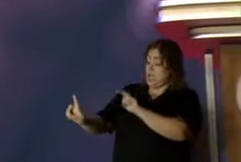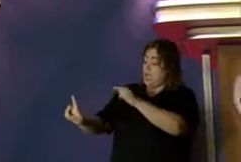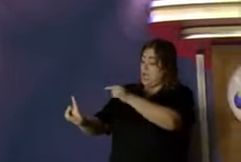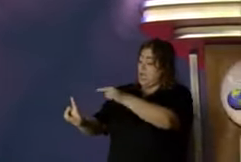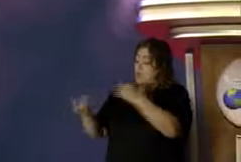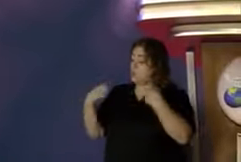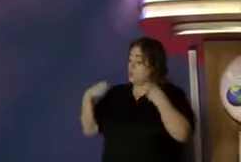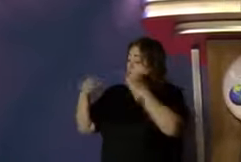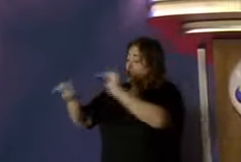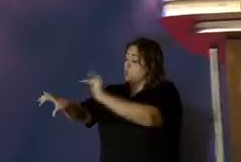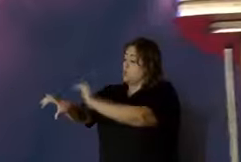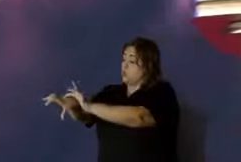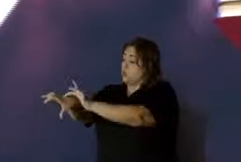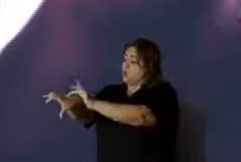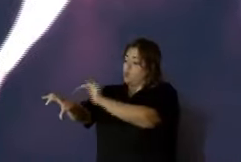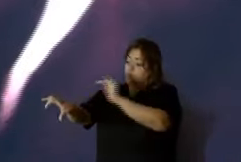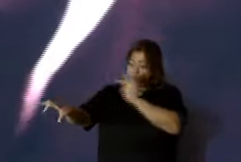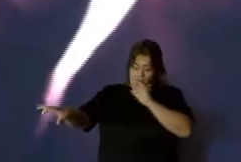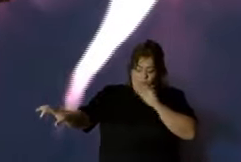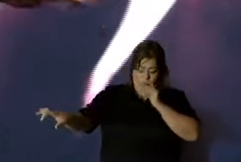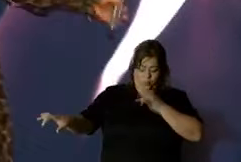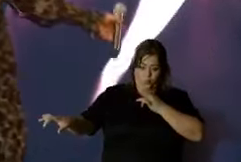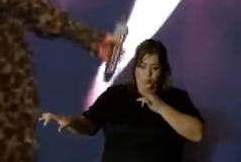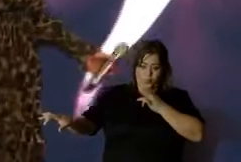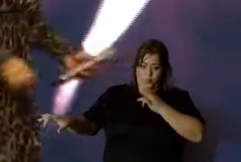A lo mejor la agenda es para otro, como ayer.